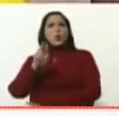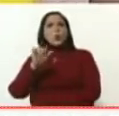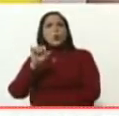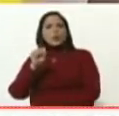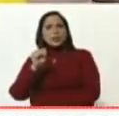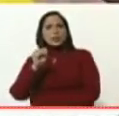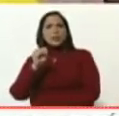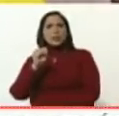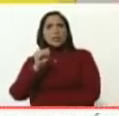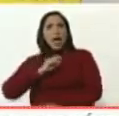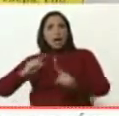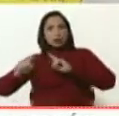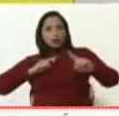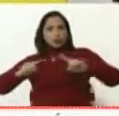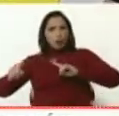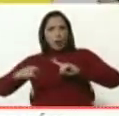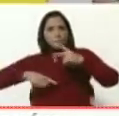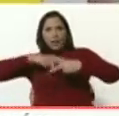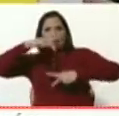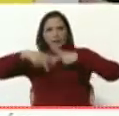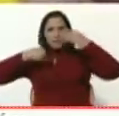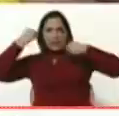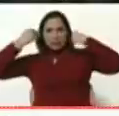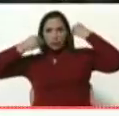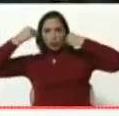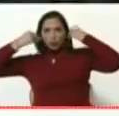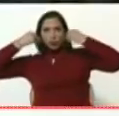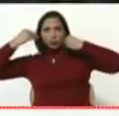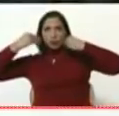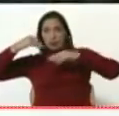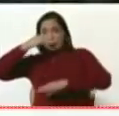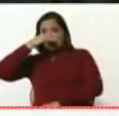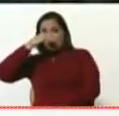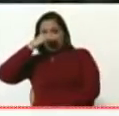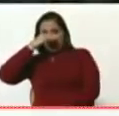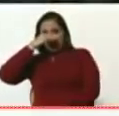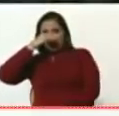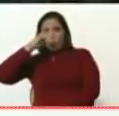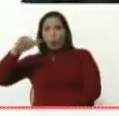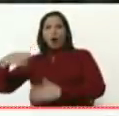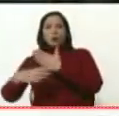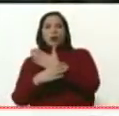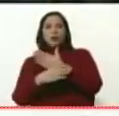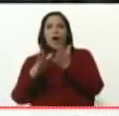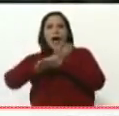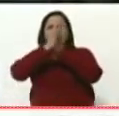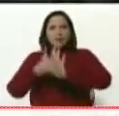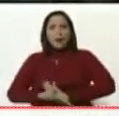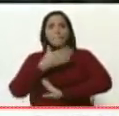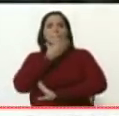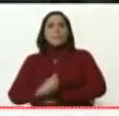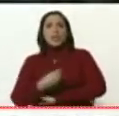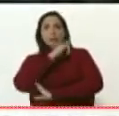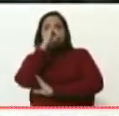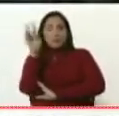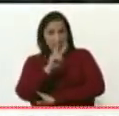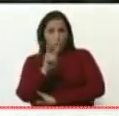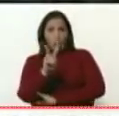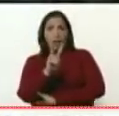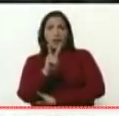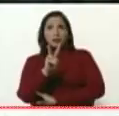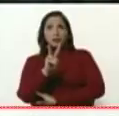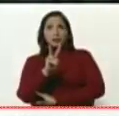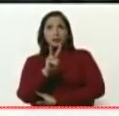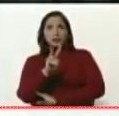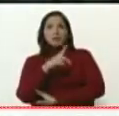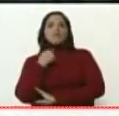que por la acción y planificación criminal de Juan Guaidó para acabar con las Navidades en Venezuela, se llevaron